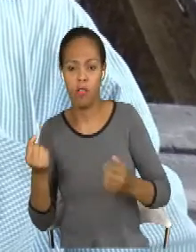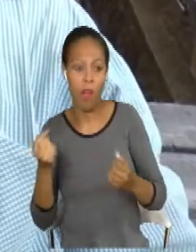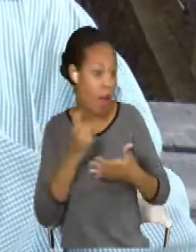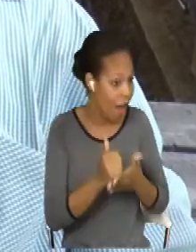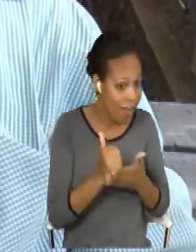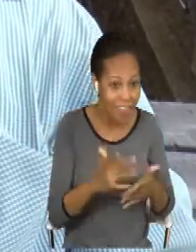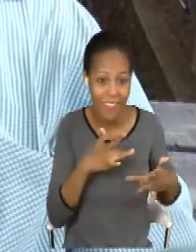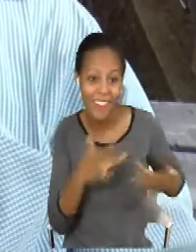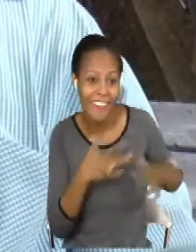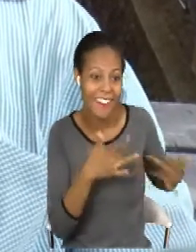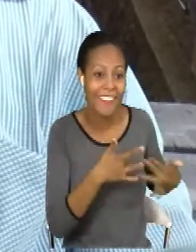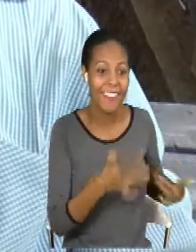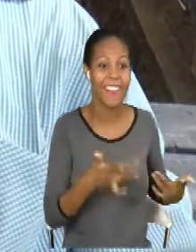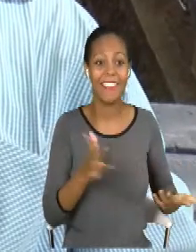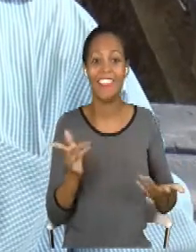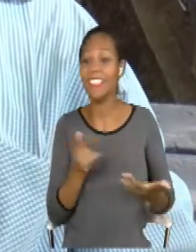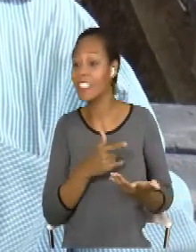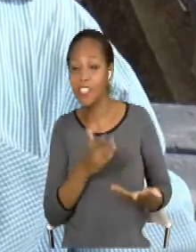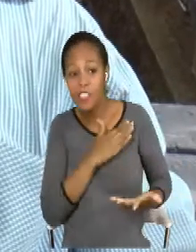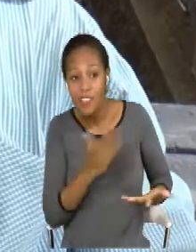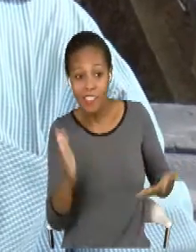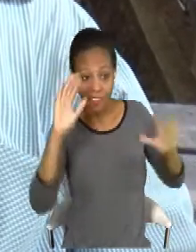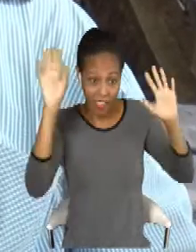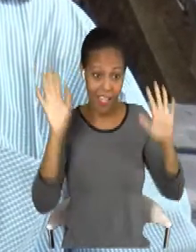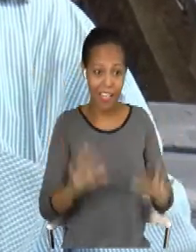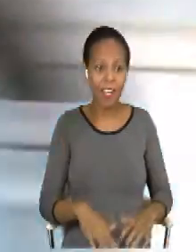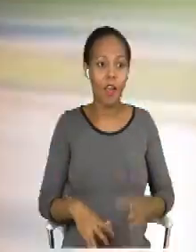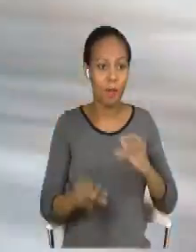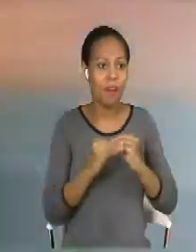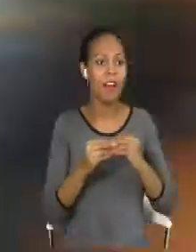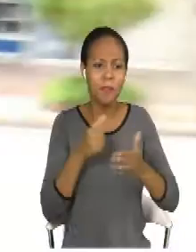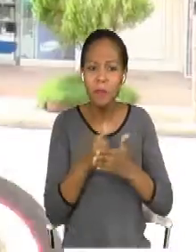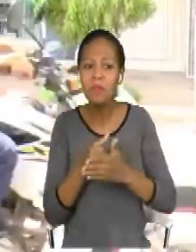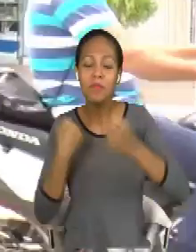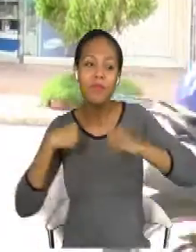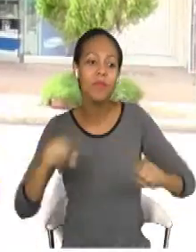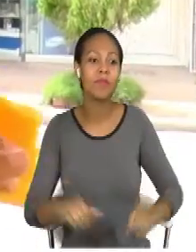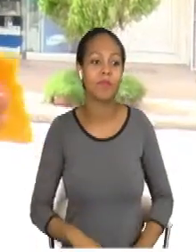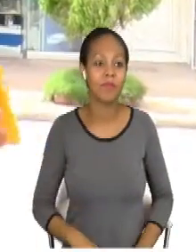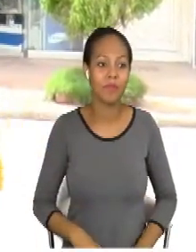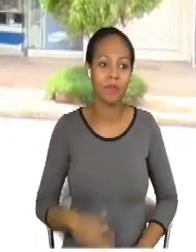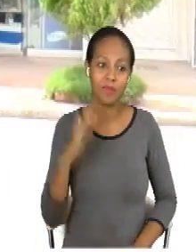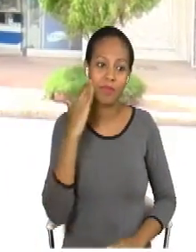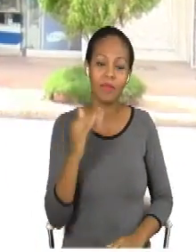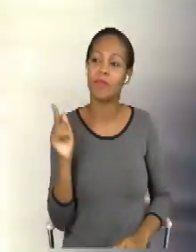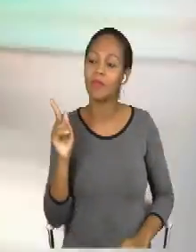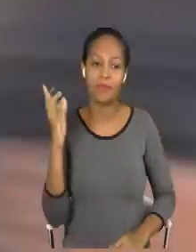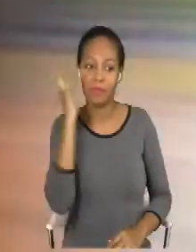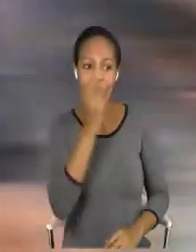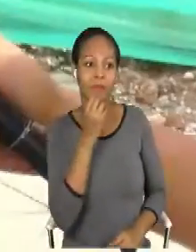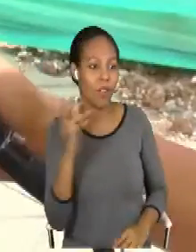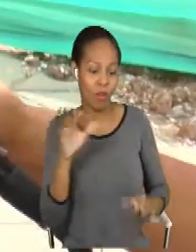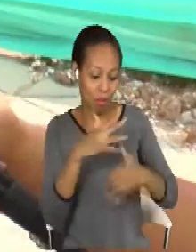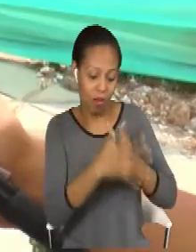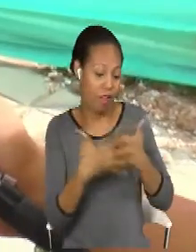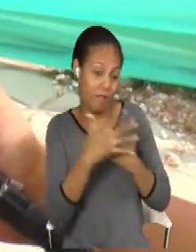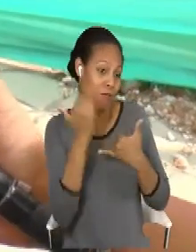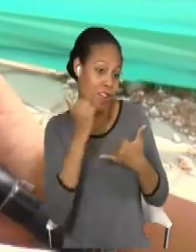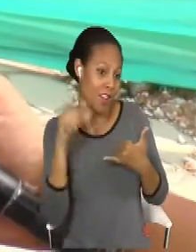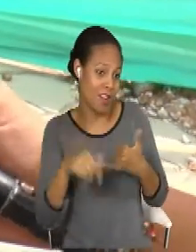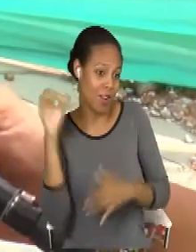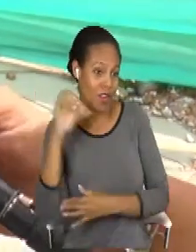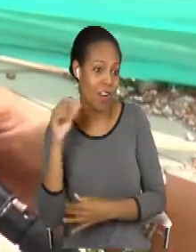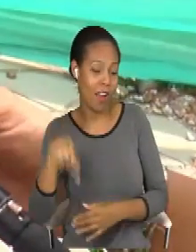colaboradora, muy servicial y echa para adelante. Hermosa, hermosa como todas las mujeres de Colombia. La opinión sobre la